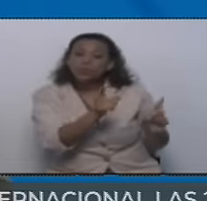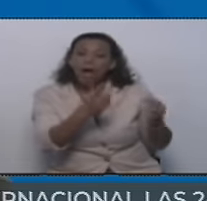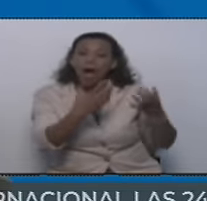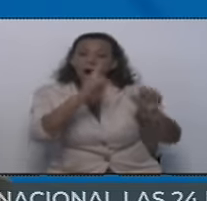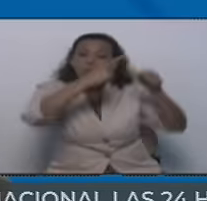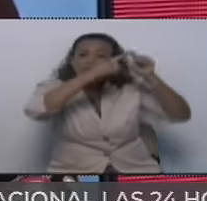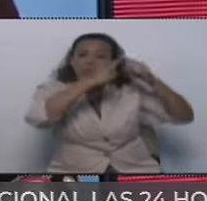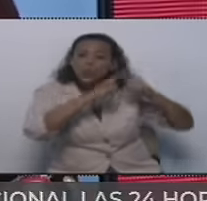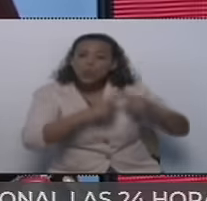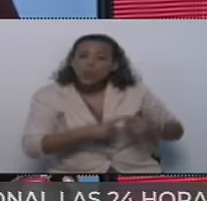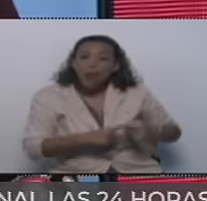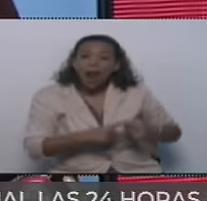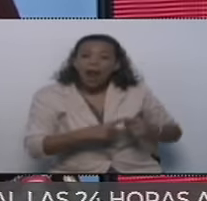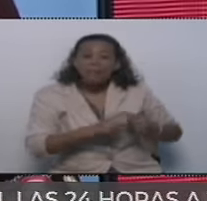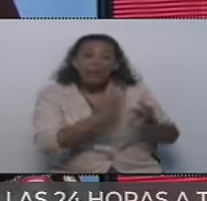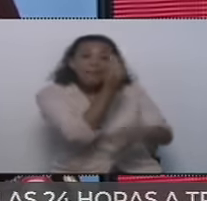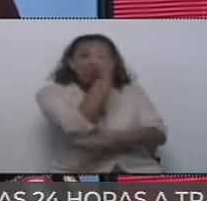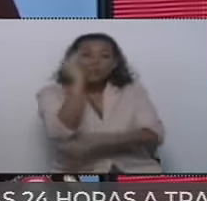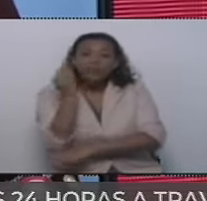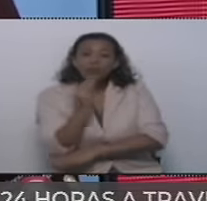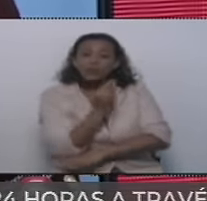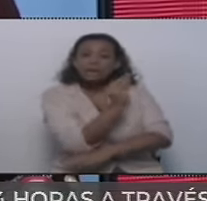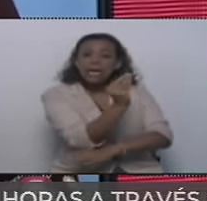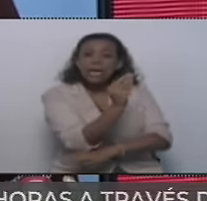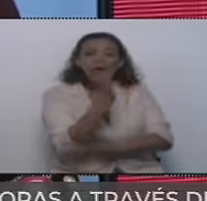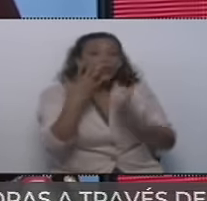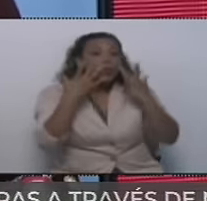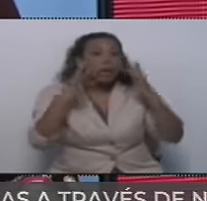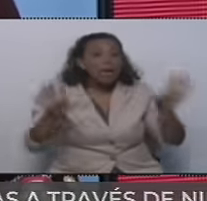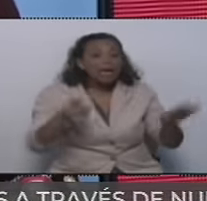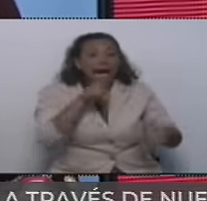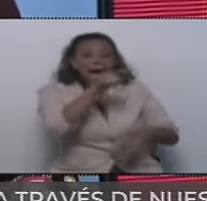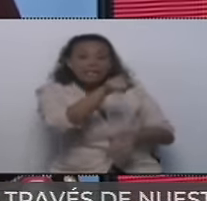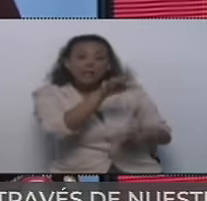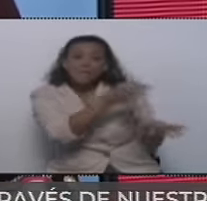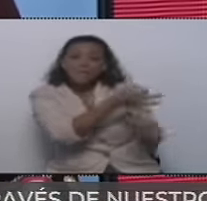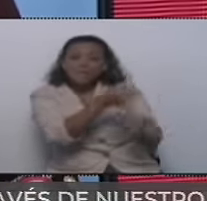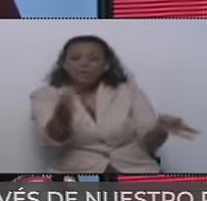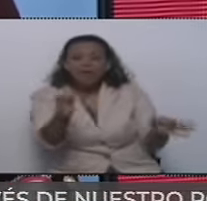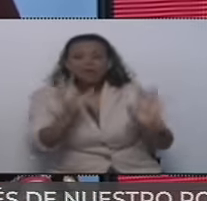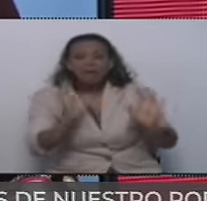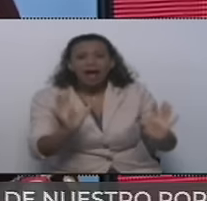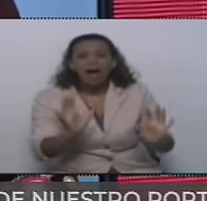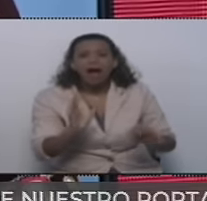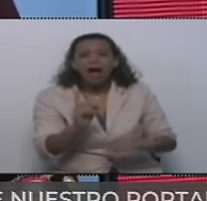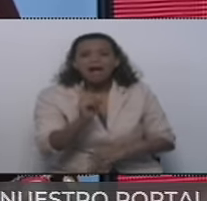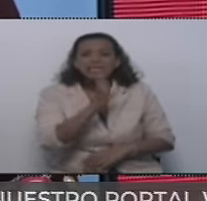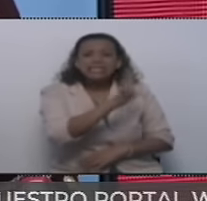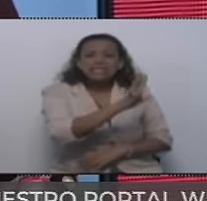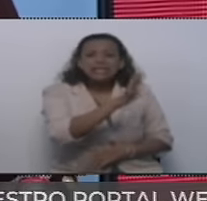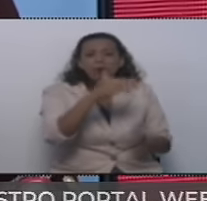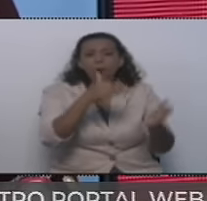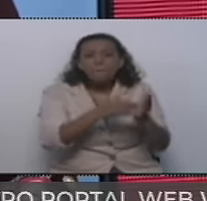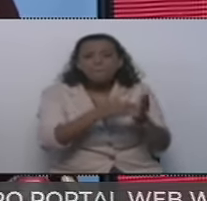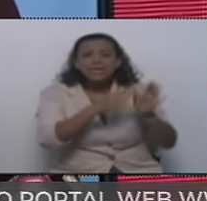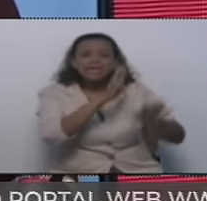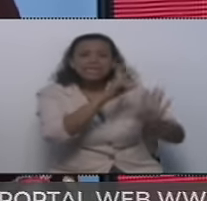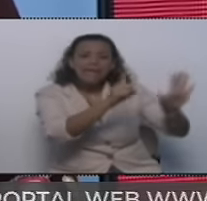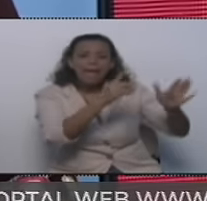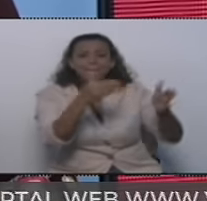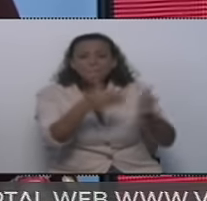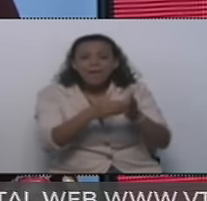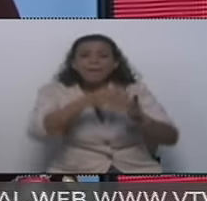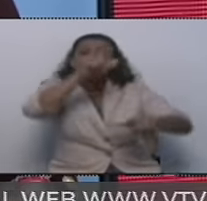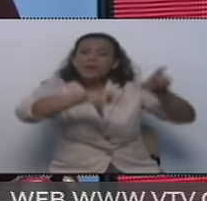registro minucioso de las muñequeras y yo creo que podemos llegar perfectamente a unas 5.000, 6.000 muñequeras,